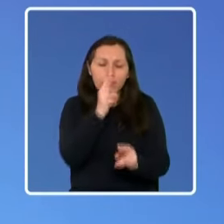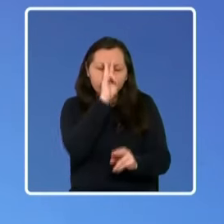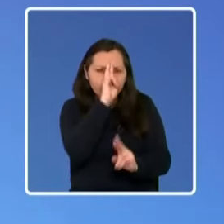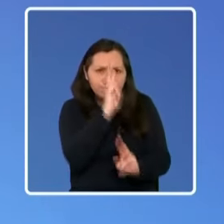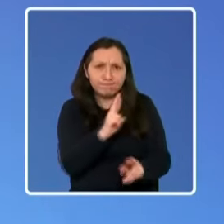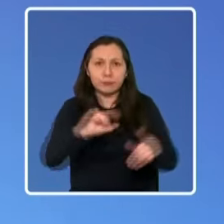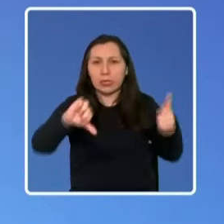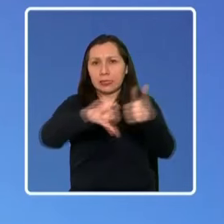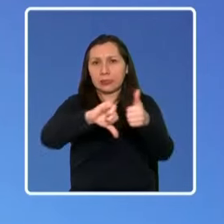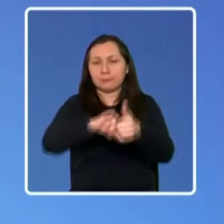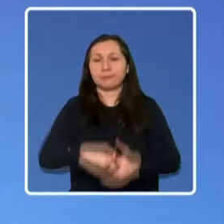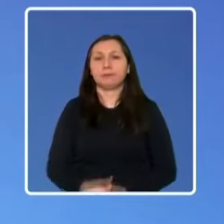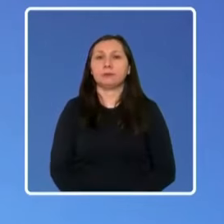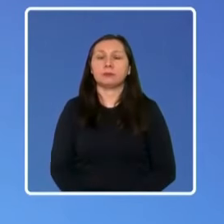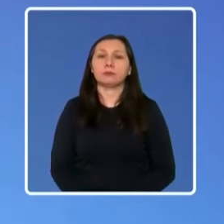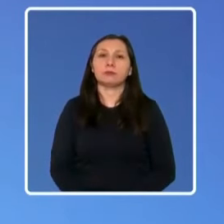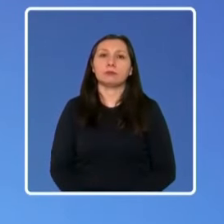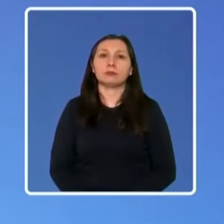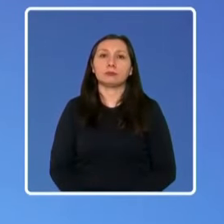género.